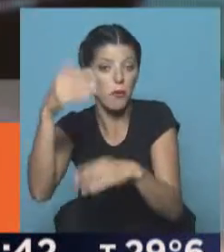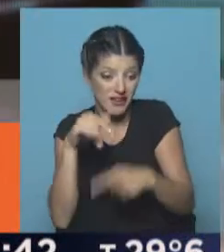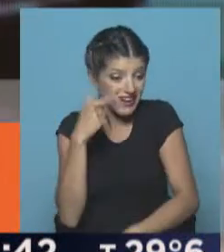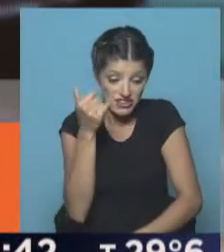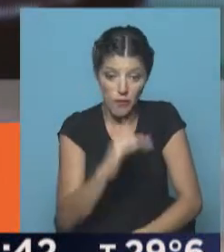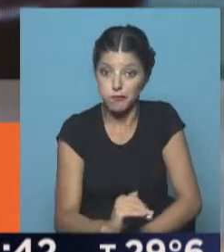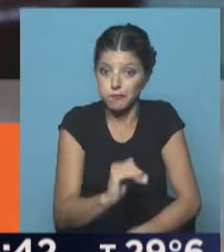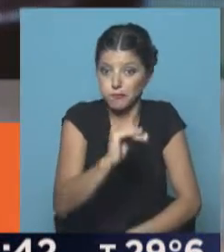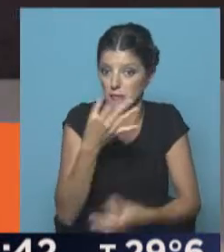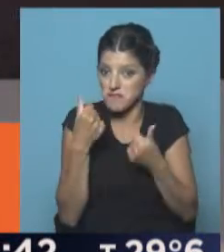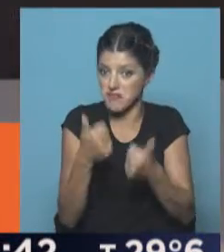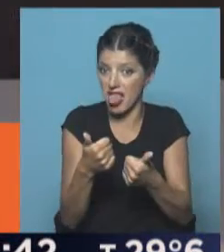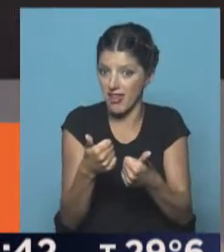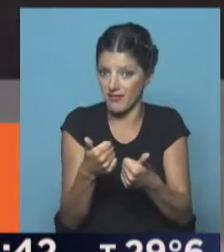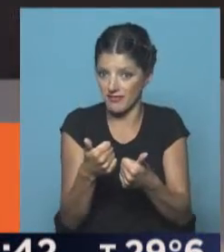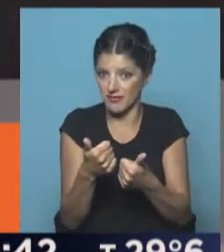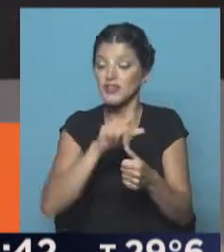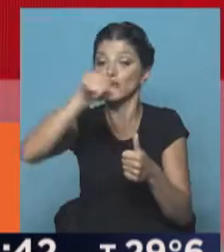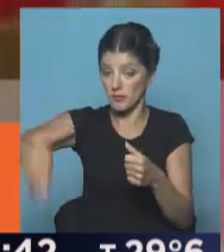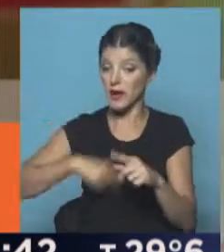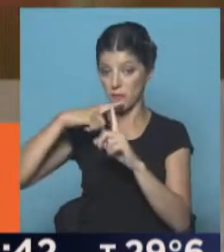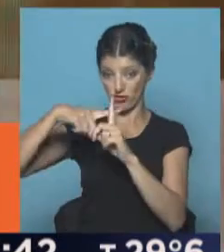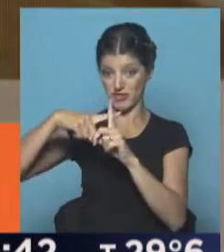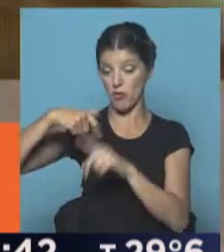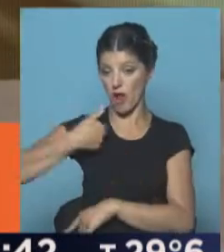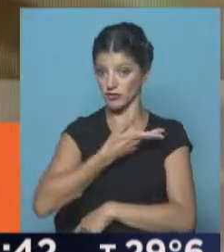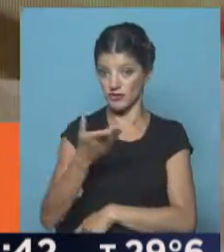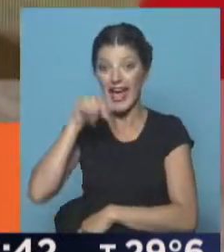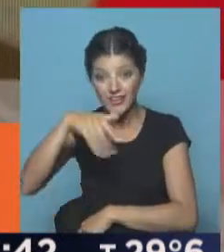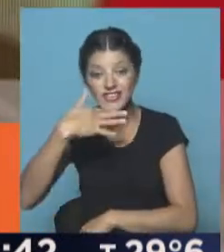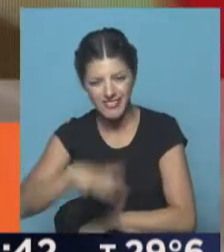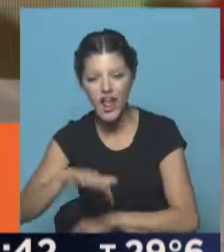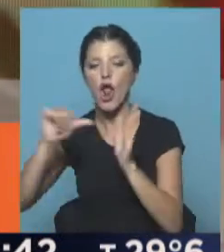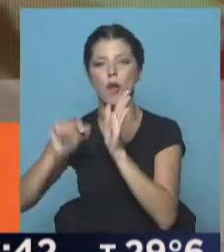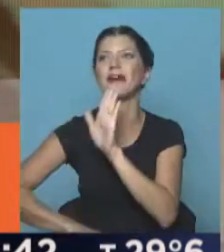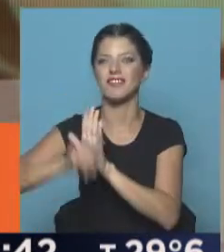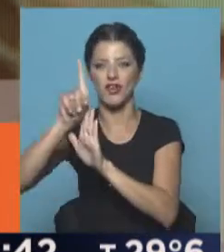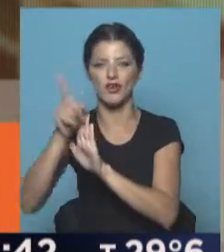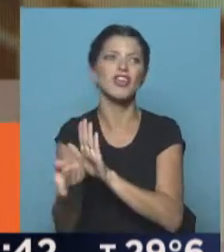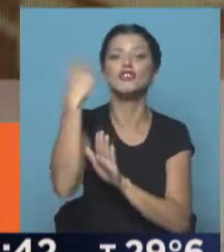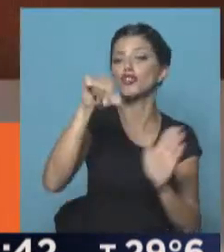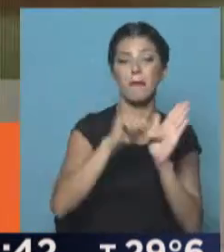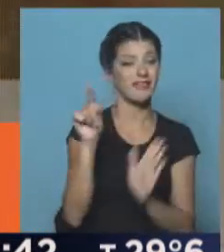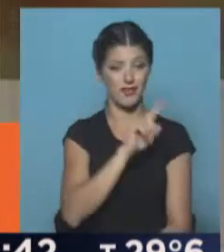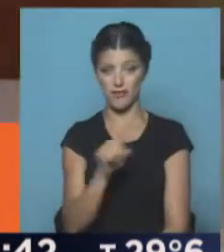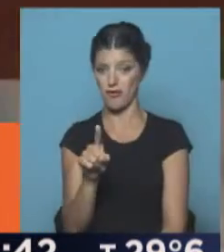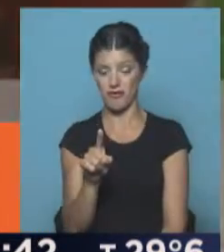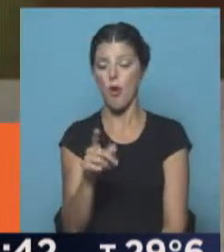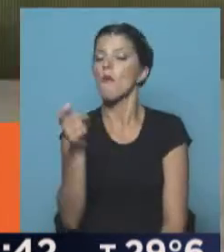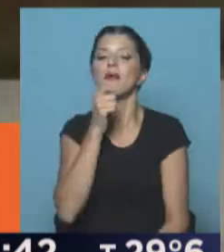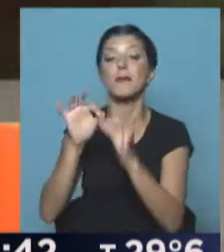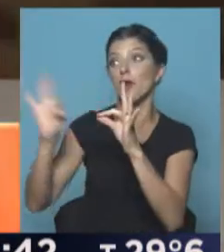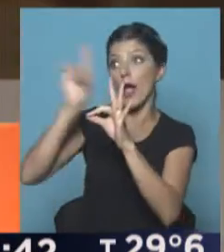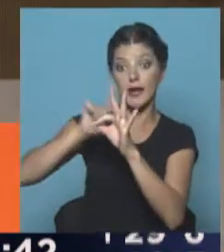más sano, y esto va a ser sano para la sociedad. Eso es lo que entendieron los países nórdicos, y no lo entendieron otros países, incluidos países